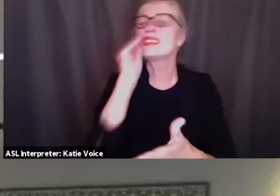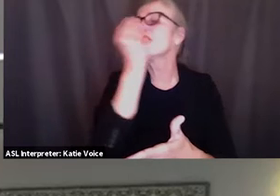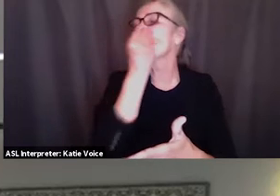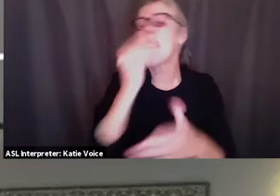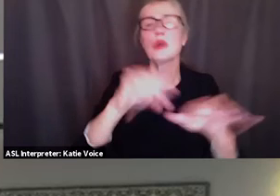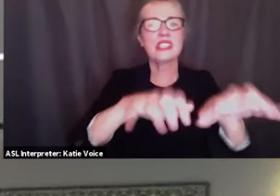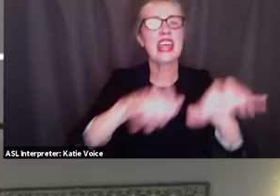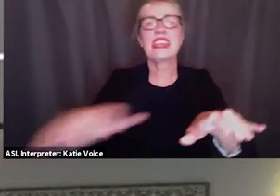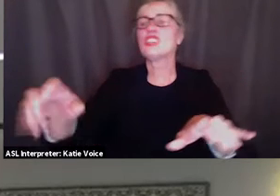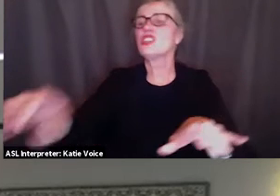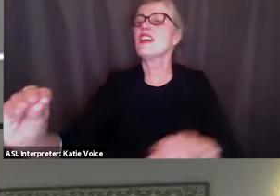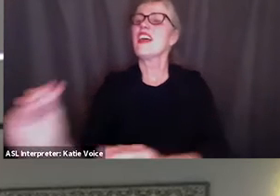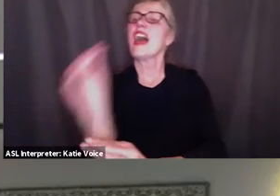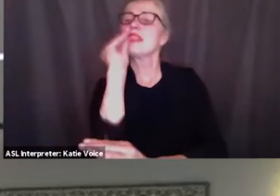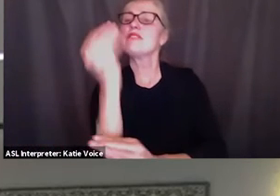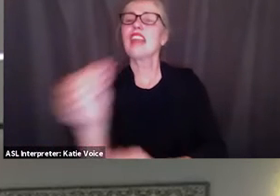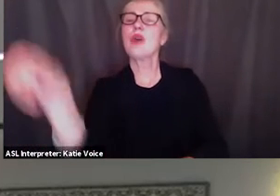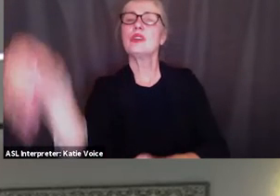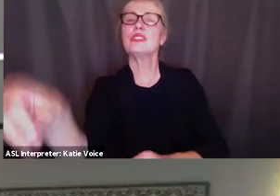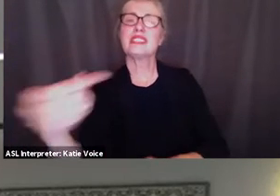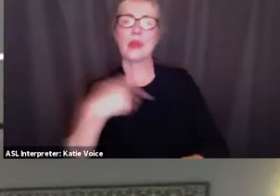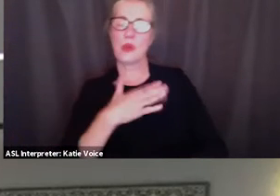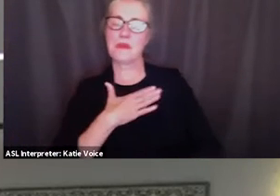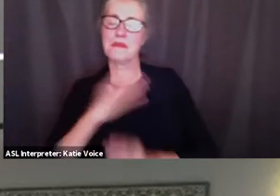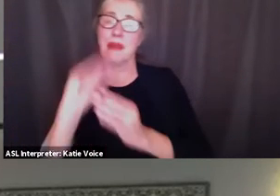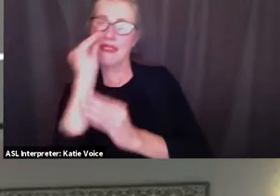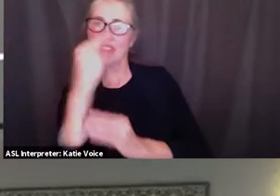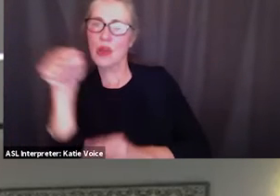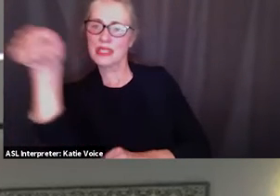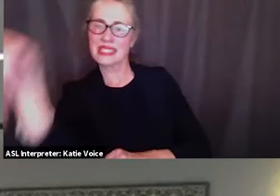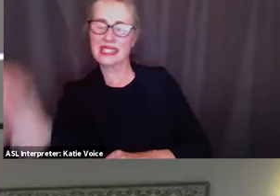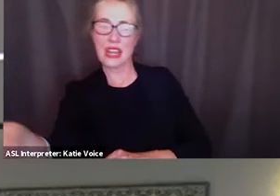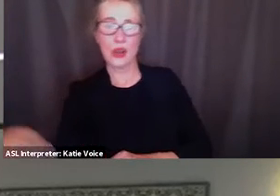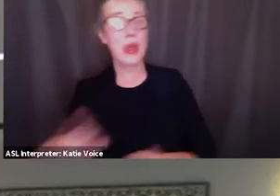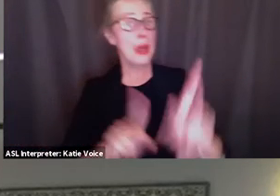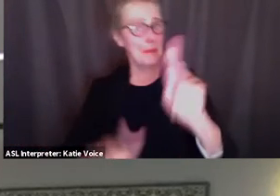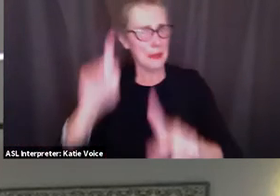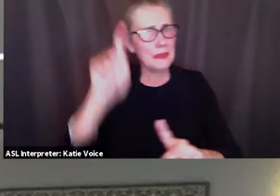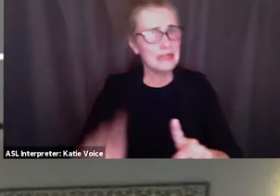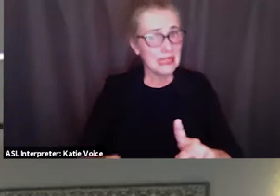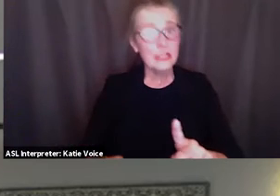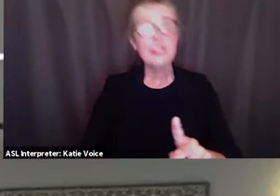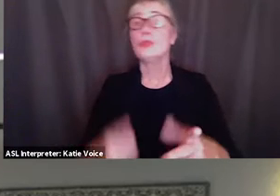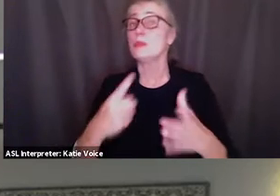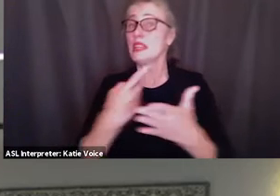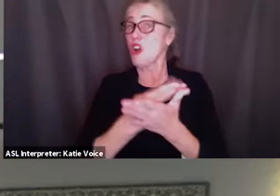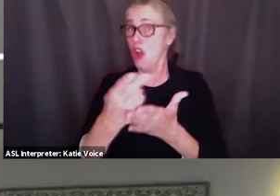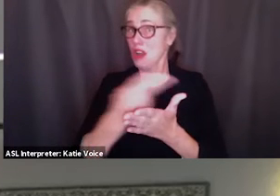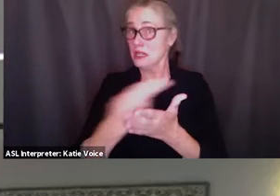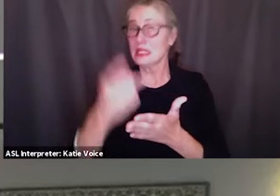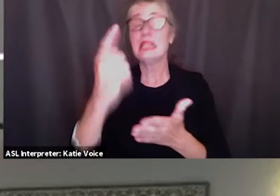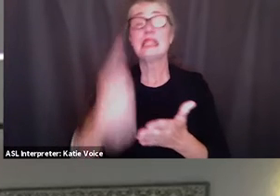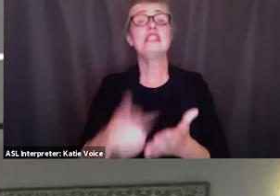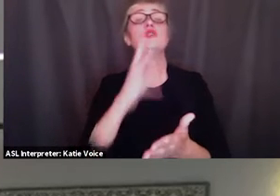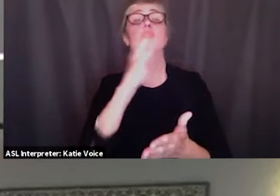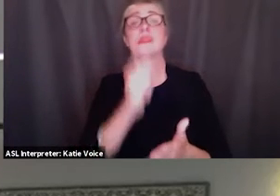gente tiene que salir y ser valiente y hablar y decir cuál es la verdad.